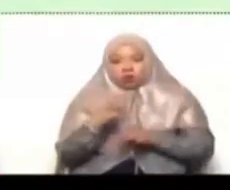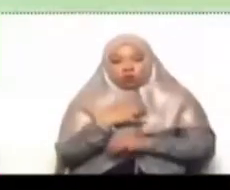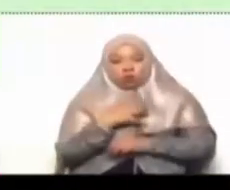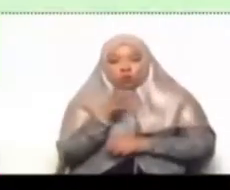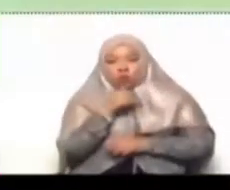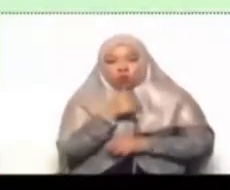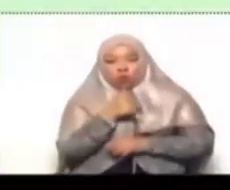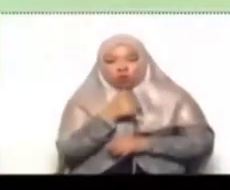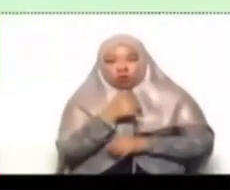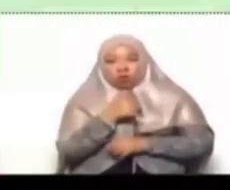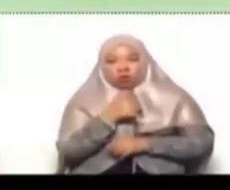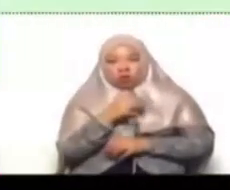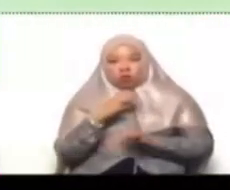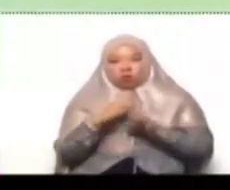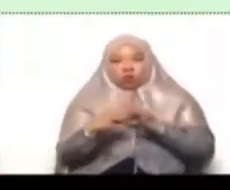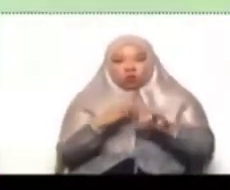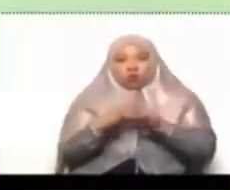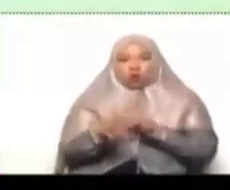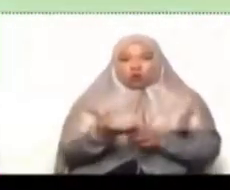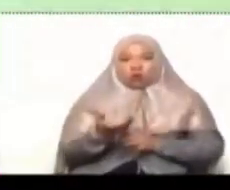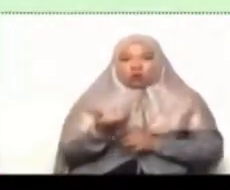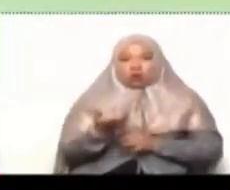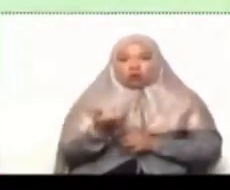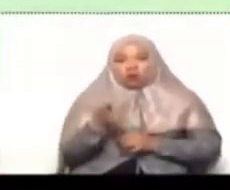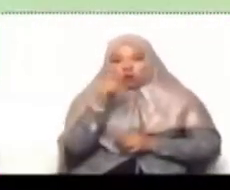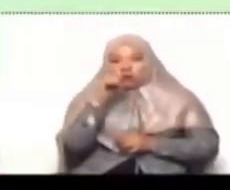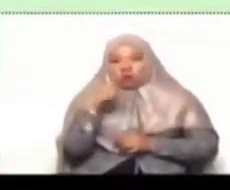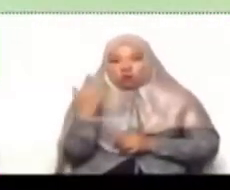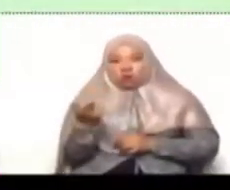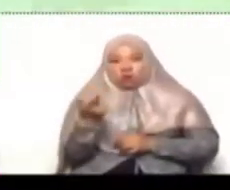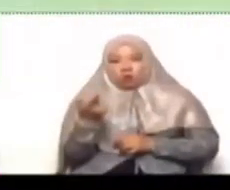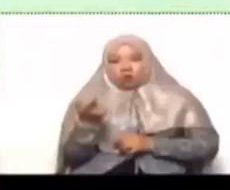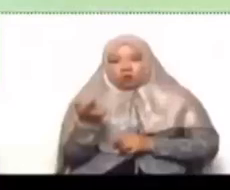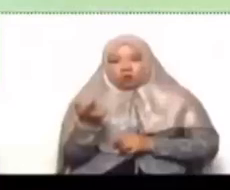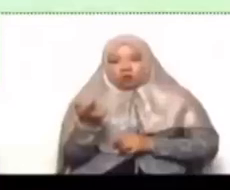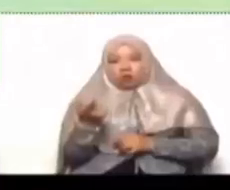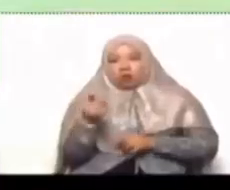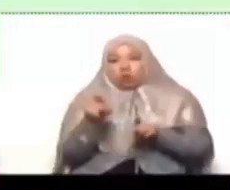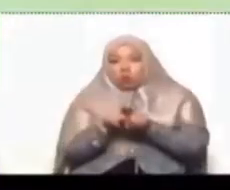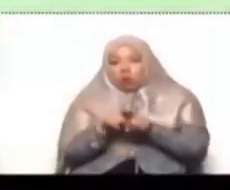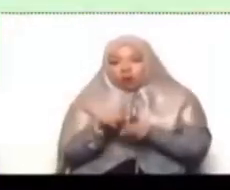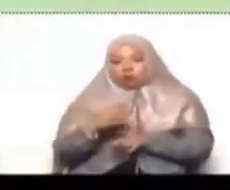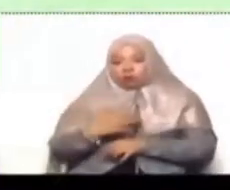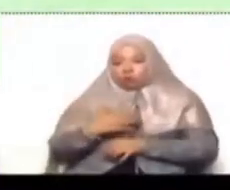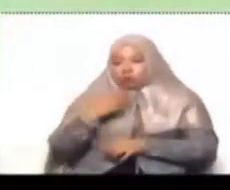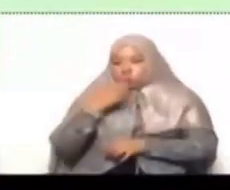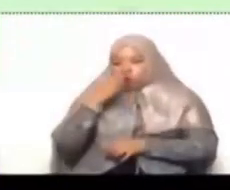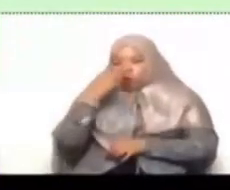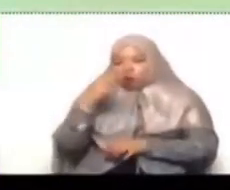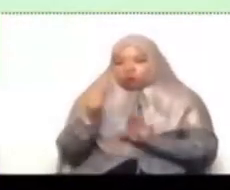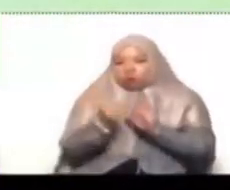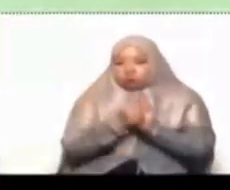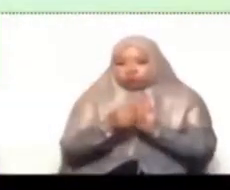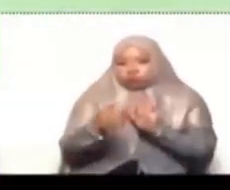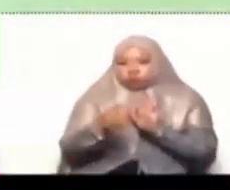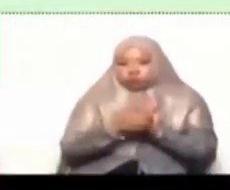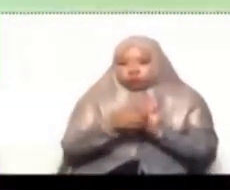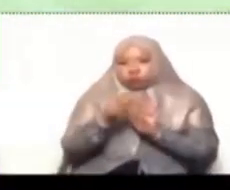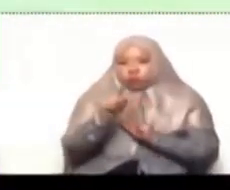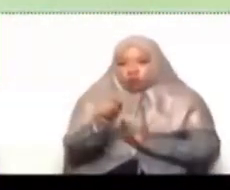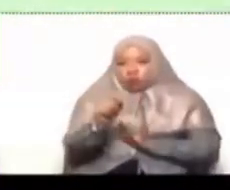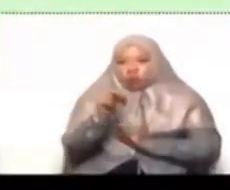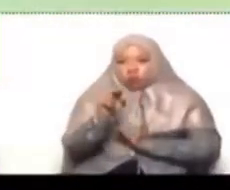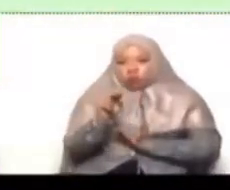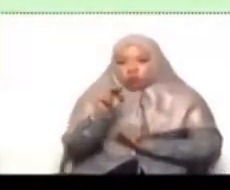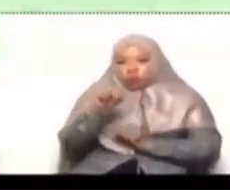hecho, no se pudo leer ese comunicado. Pero tiempo después, cuando pasó lo de Túnez, el golpe de Estado pasó, ocurrió